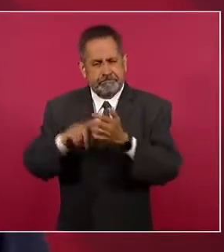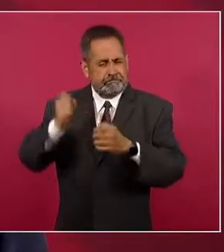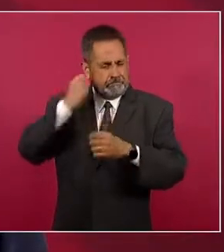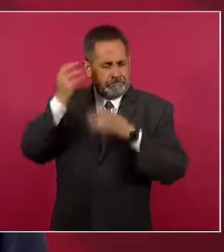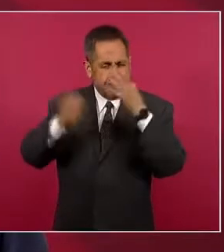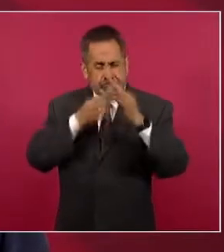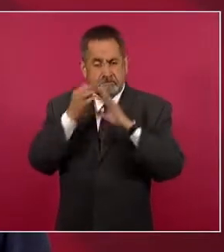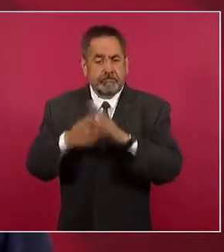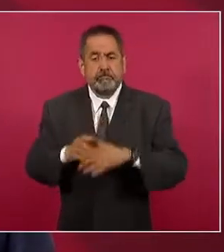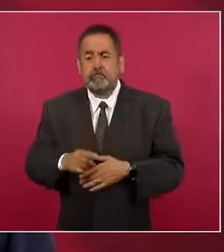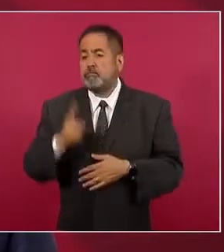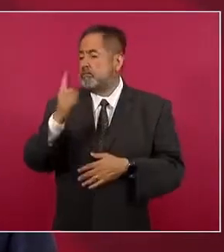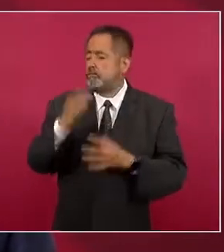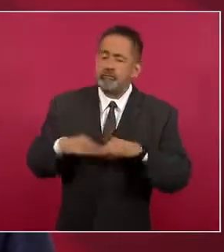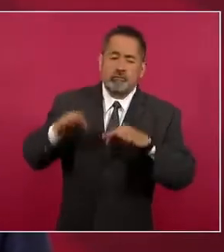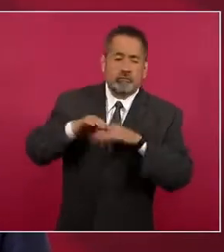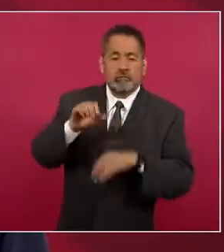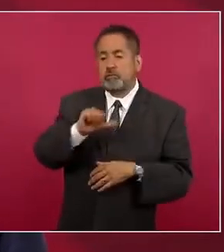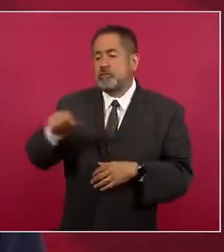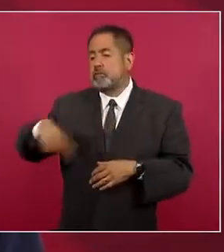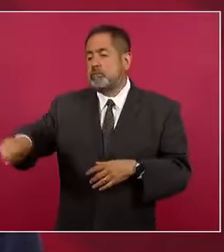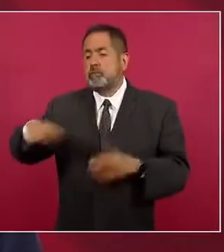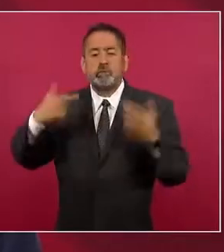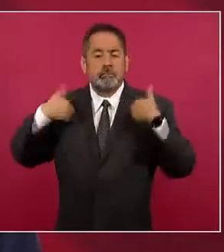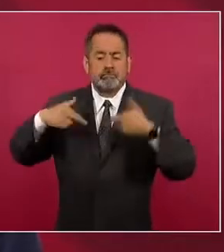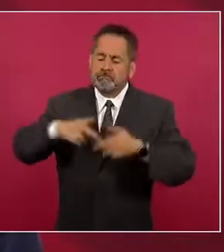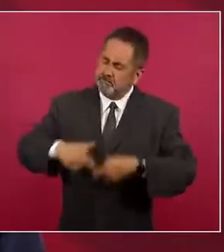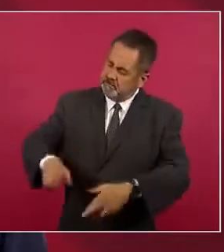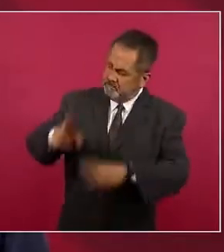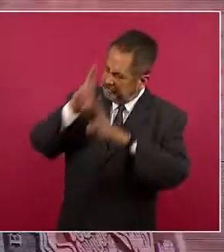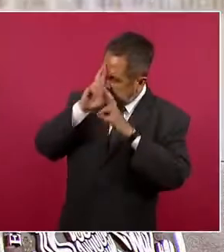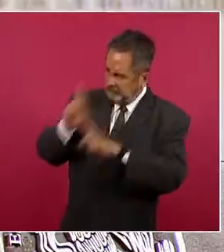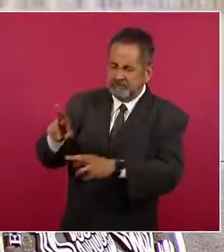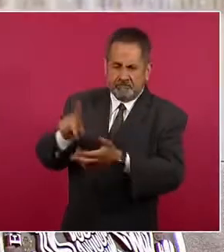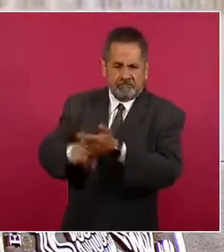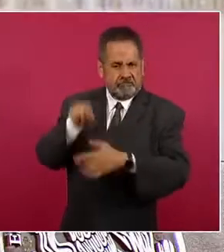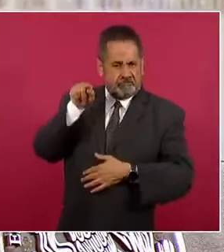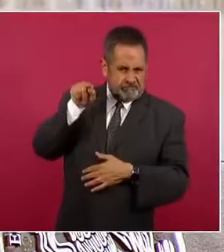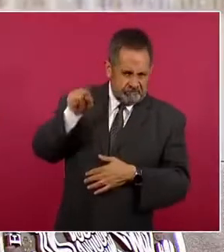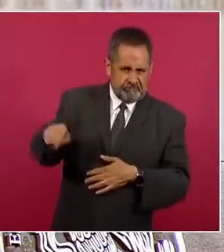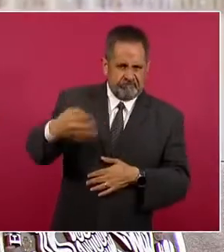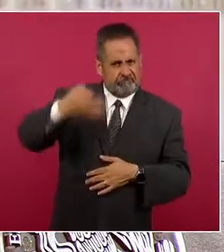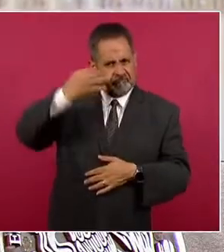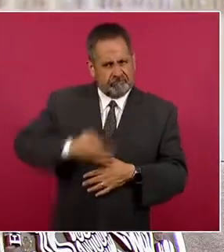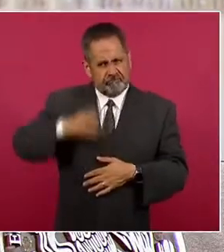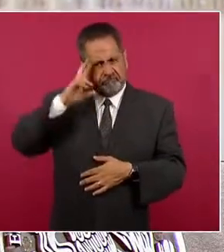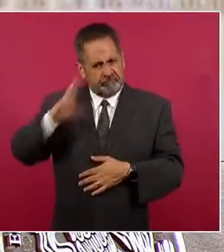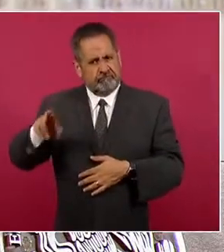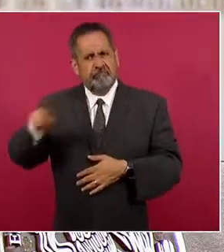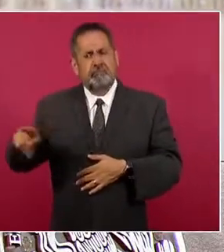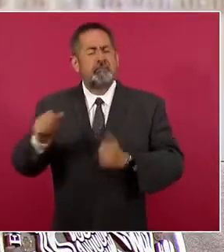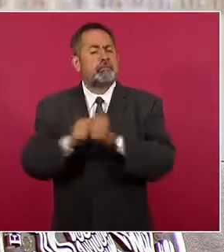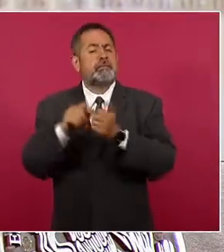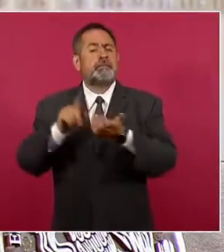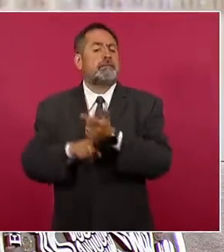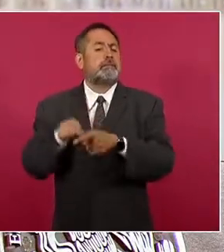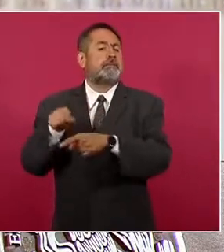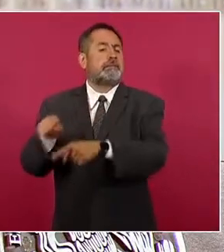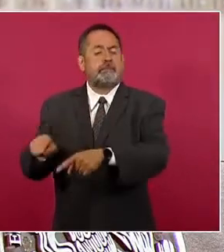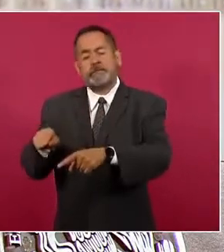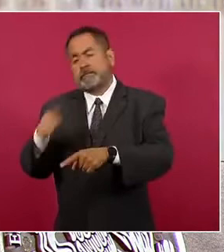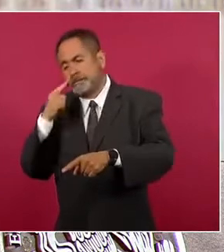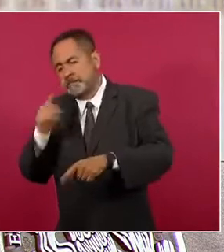conferencia, la dignificación de las maestras y maestros se hace patente en el Gobierno de la República, traduciendo el discurso